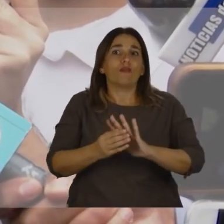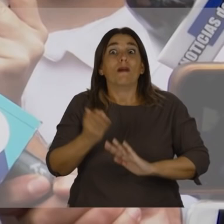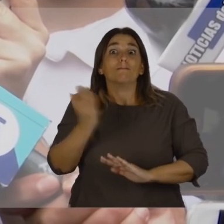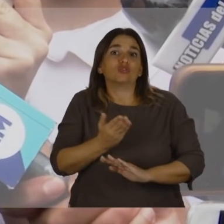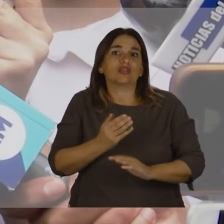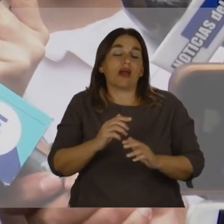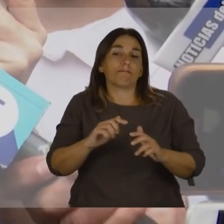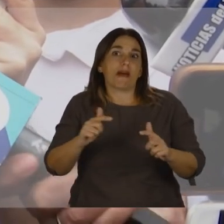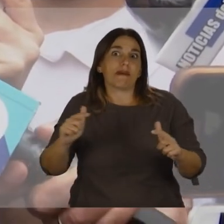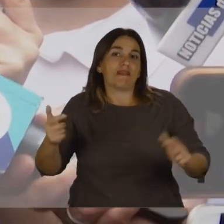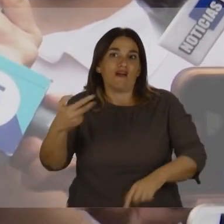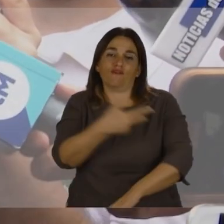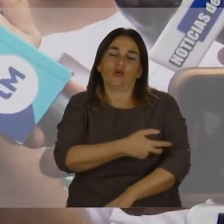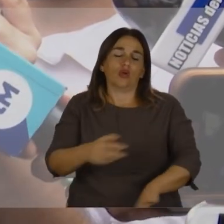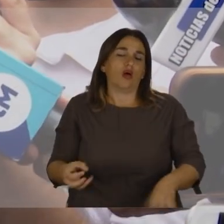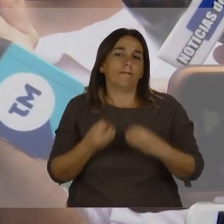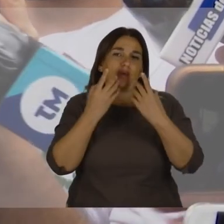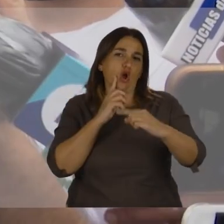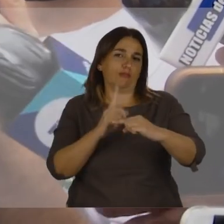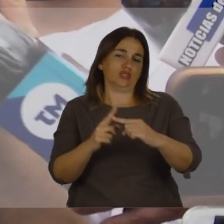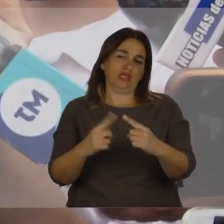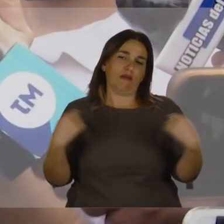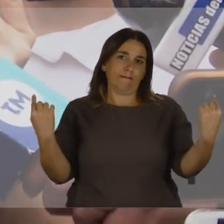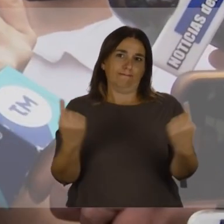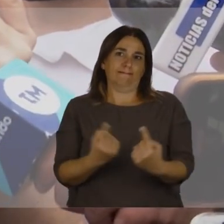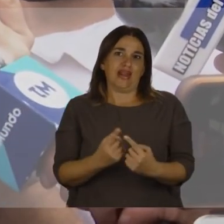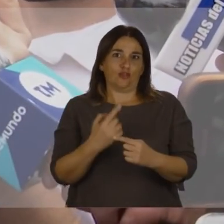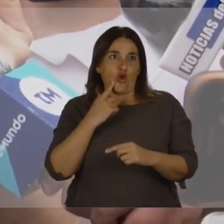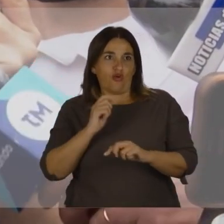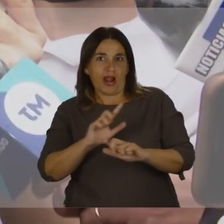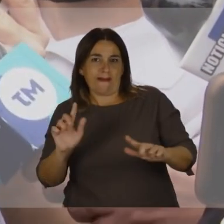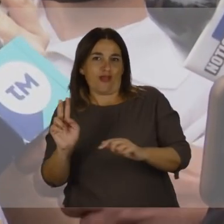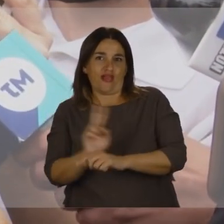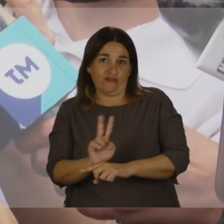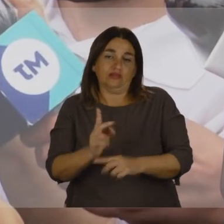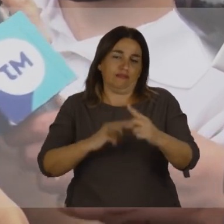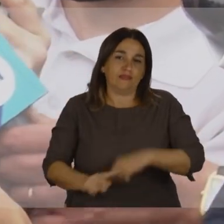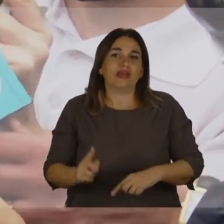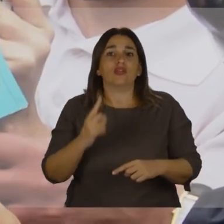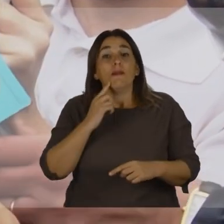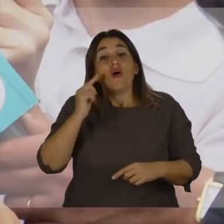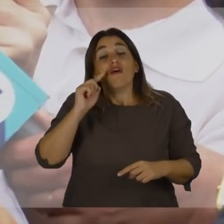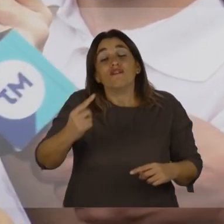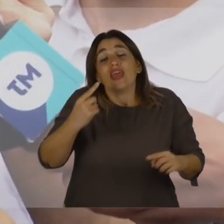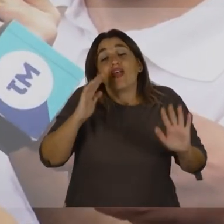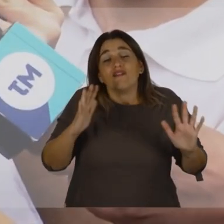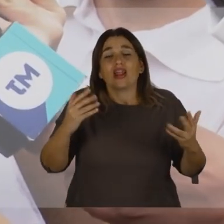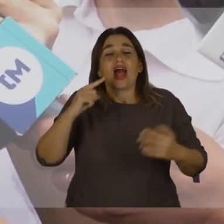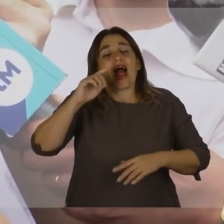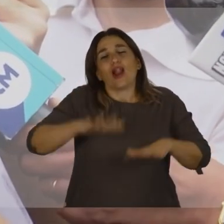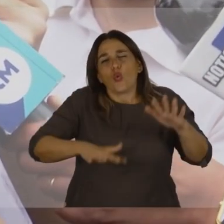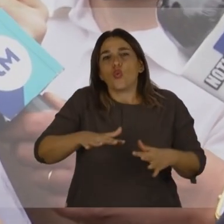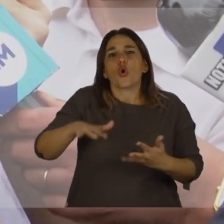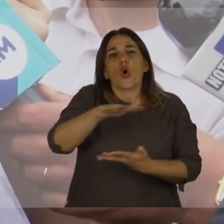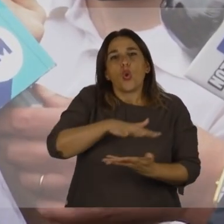por un porcentaje alto de vacunados, que eso llega a una inmunidad de rebaño. Pero puntualmente estamos estudiando algunos lugares donde